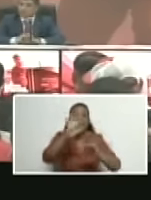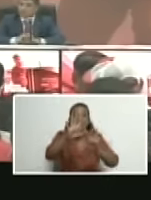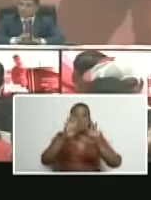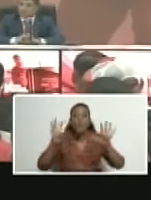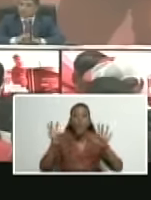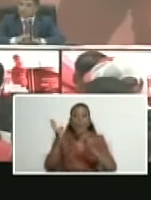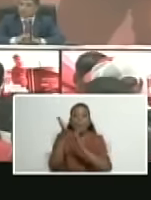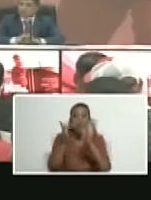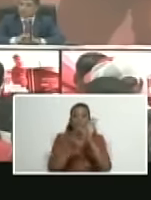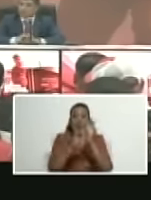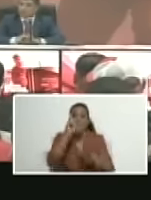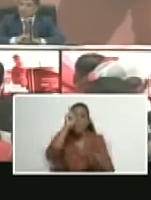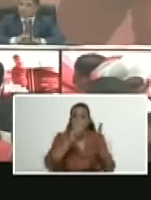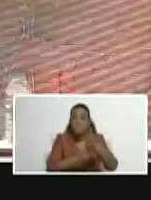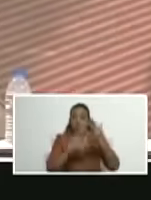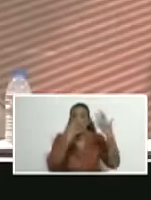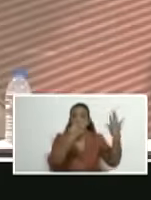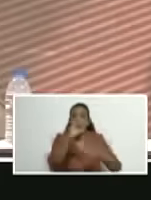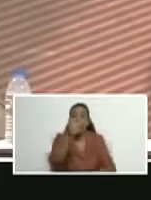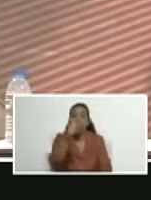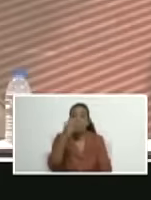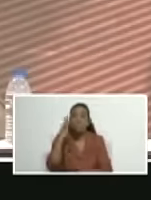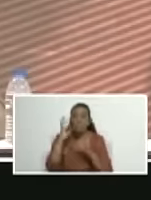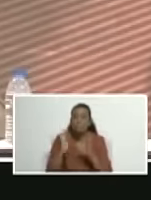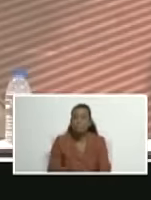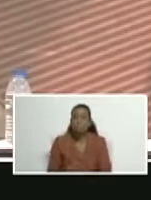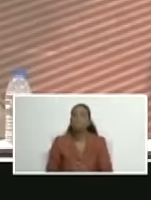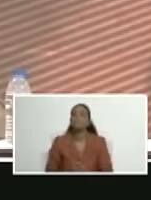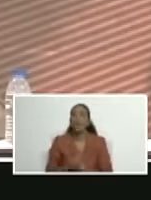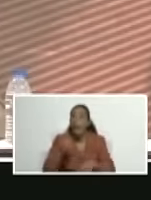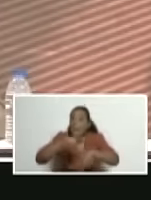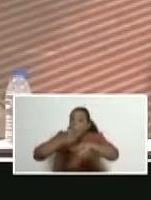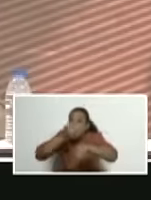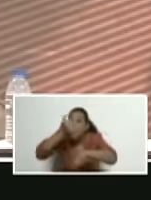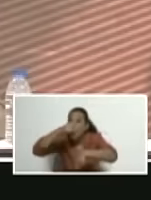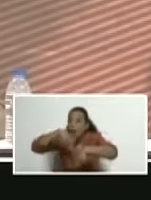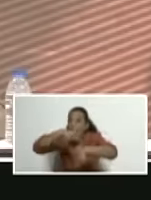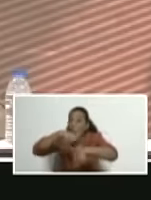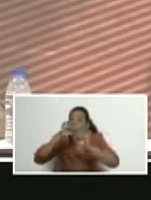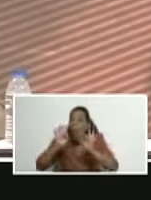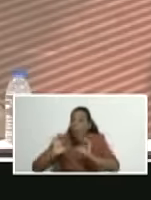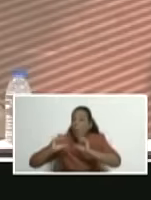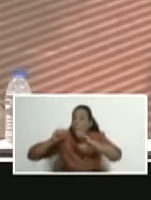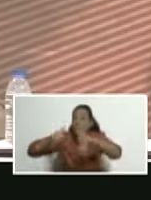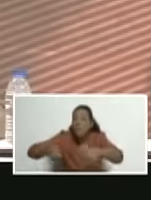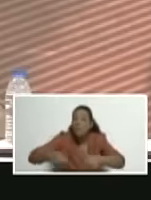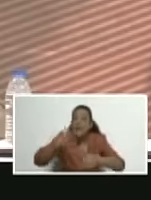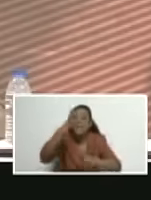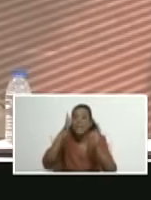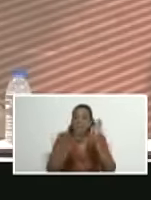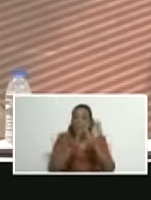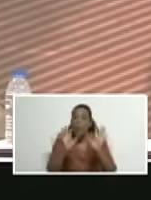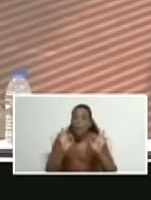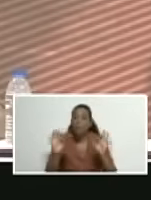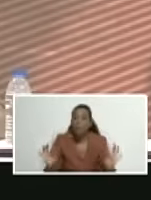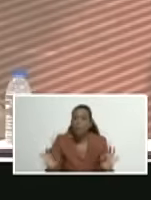de abril de 1810, a pocas horas del 19 de abril para